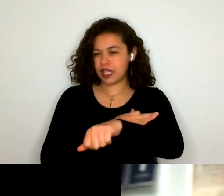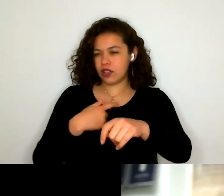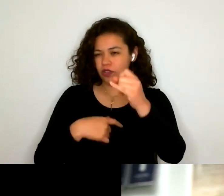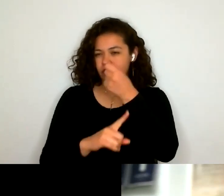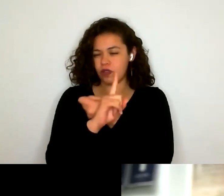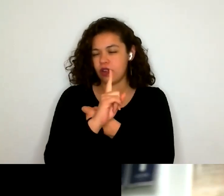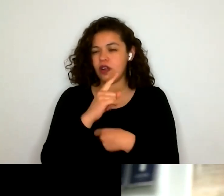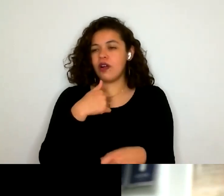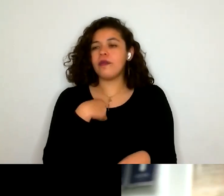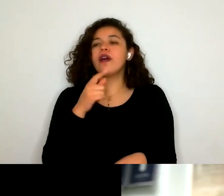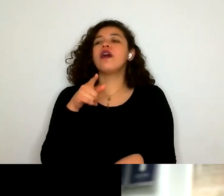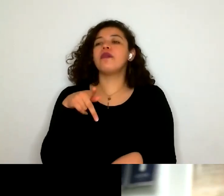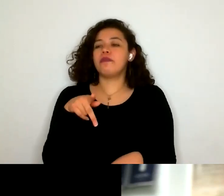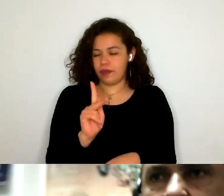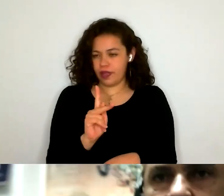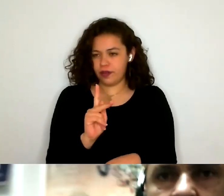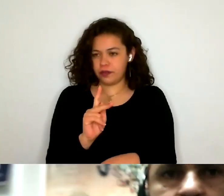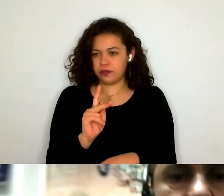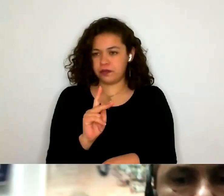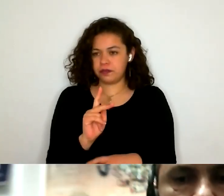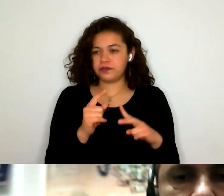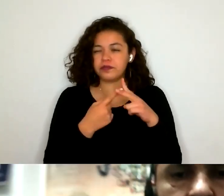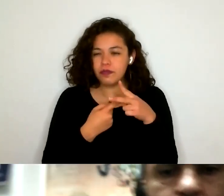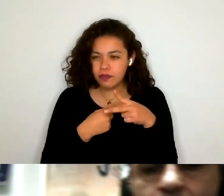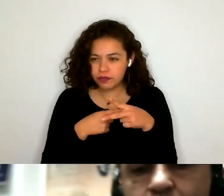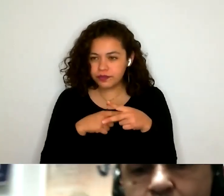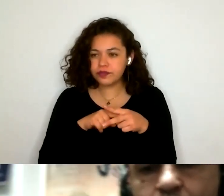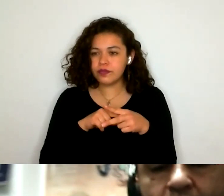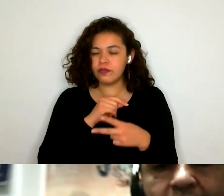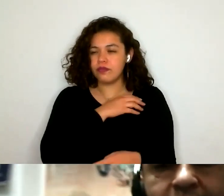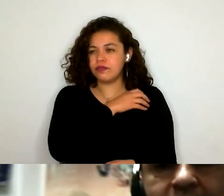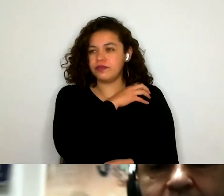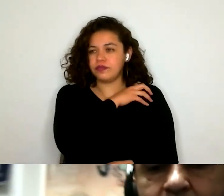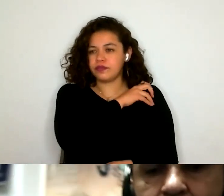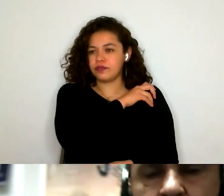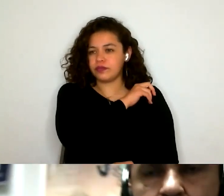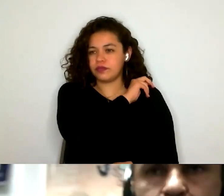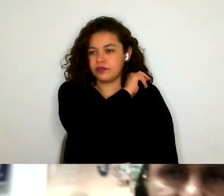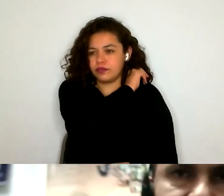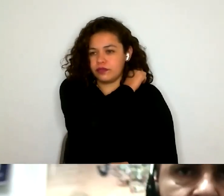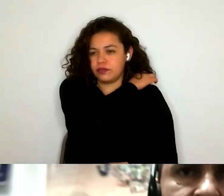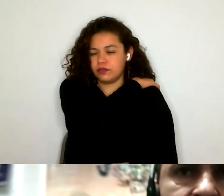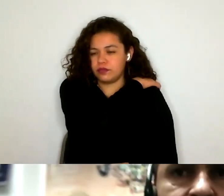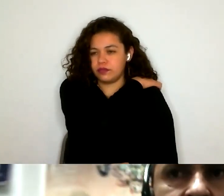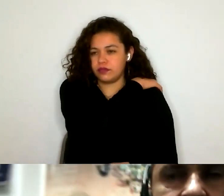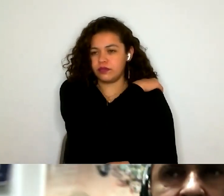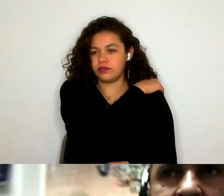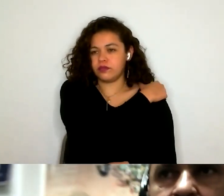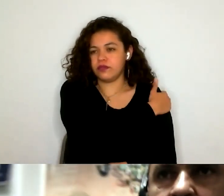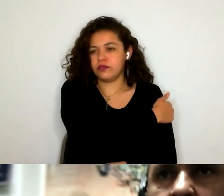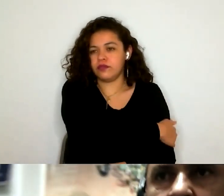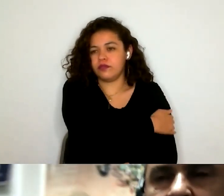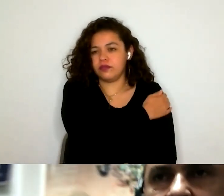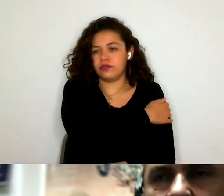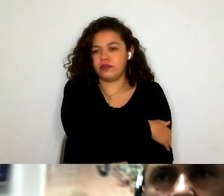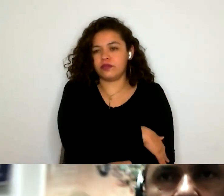desde un inicio se nos mostró los objetivos de llevar a cabo